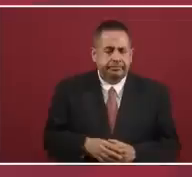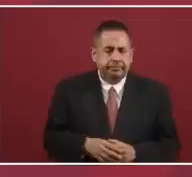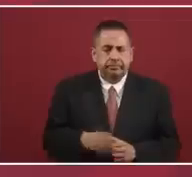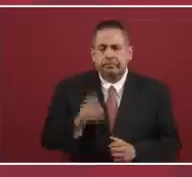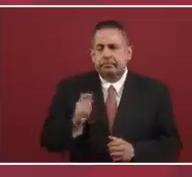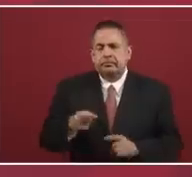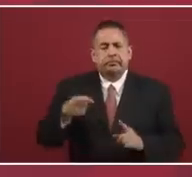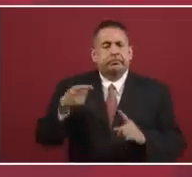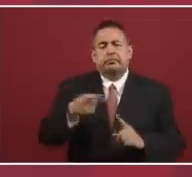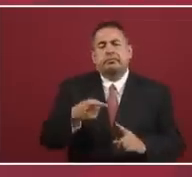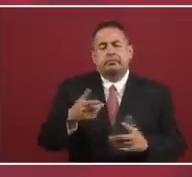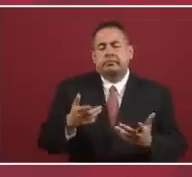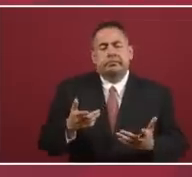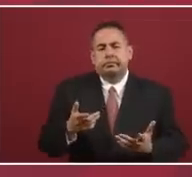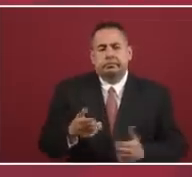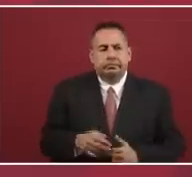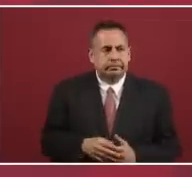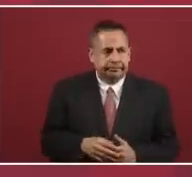cuál es el